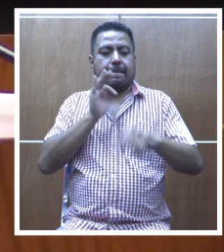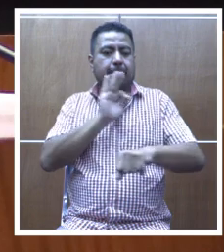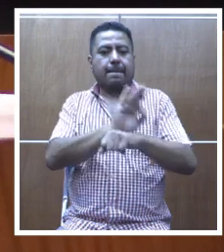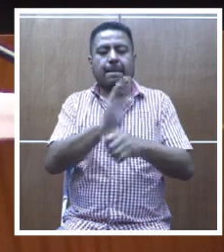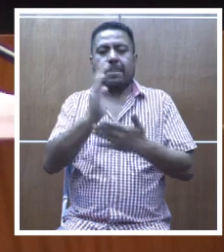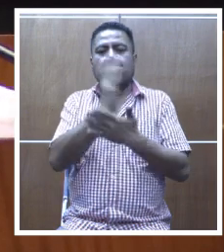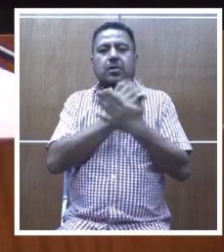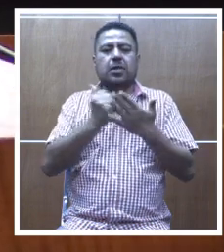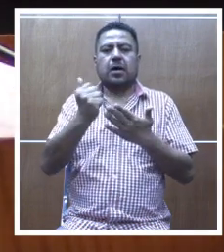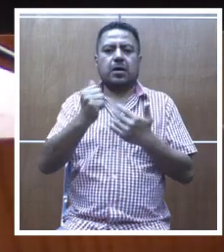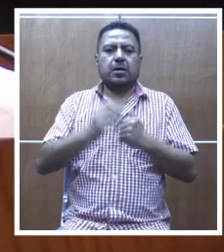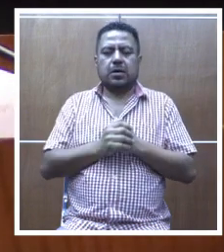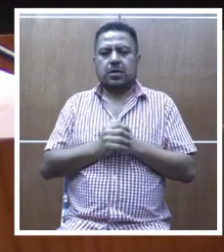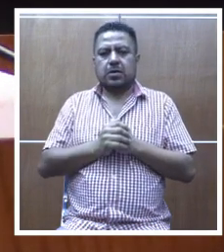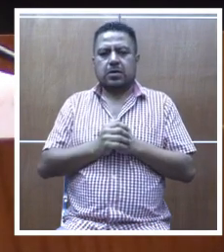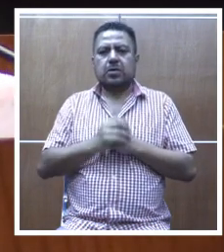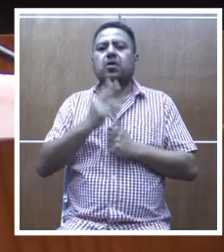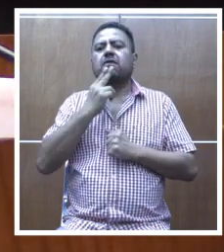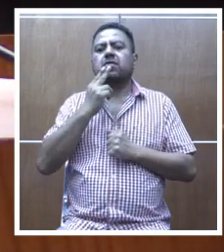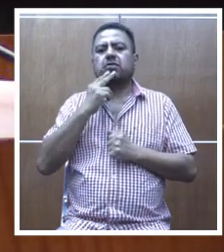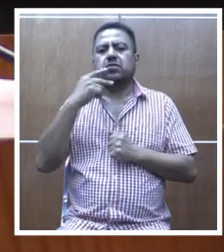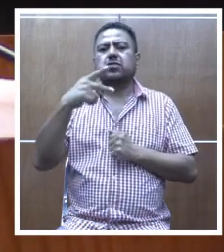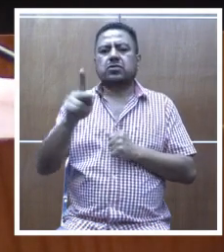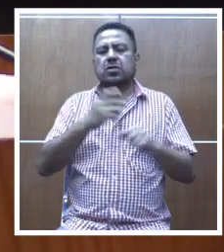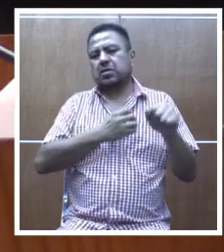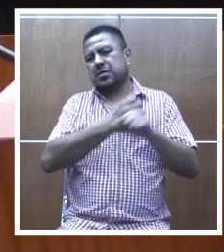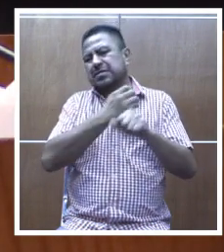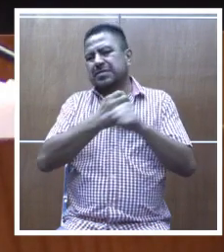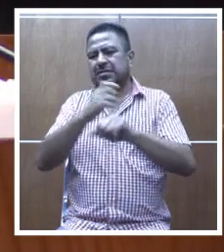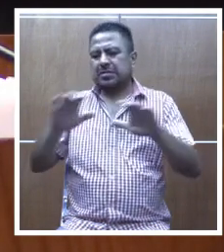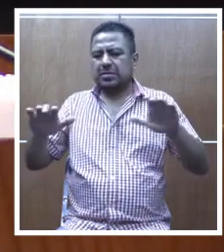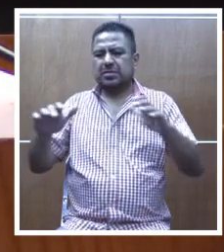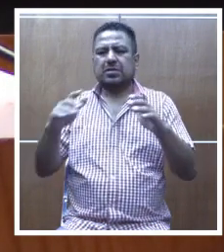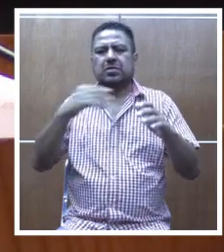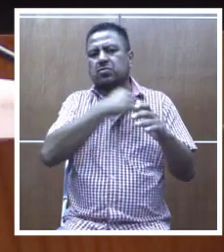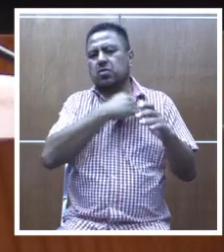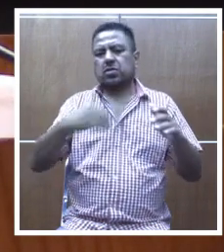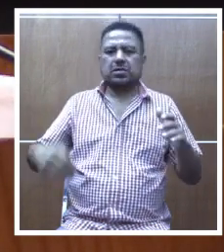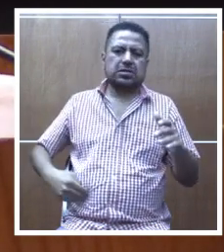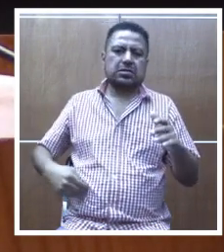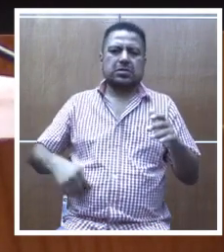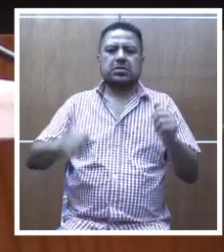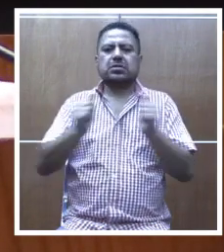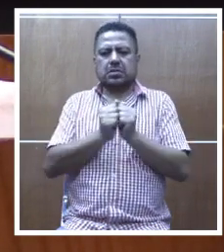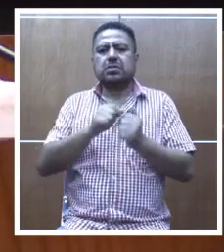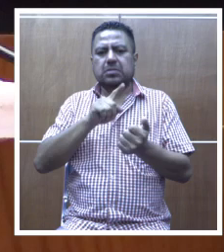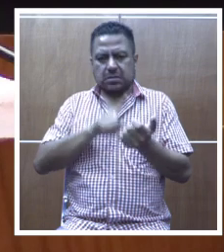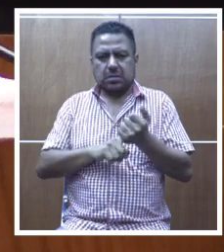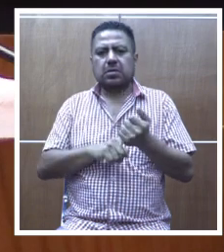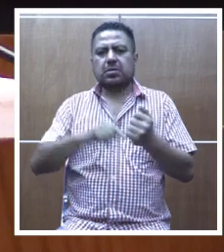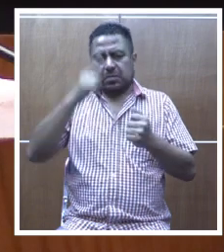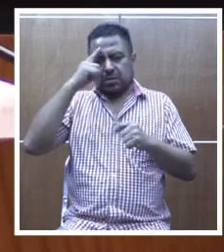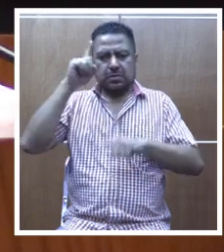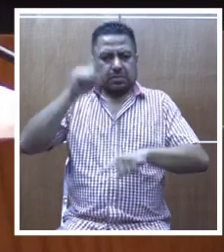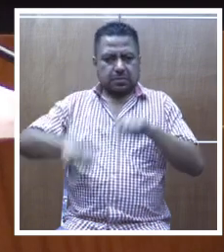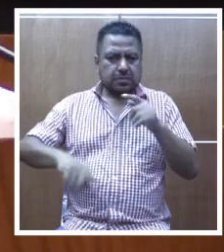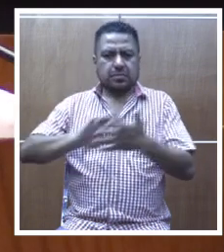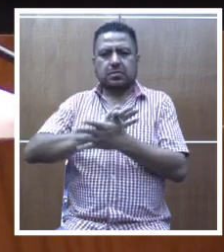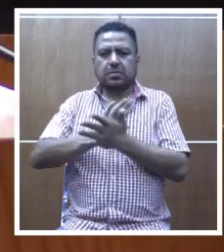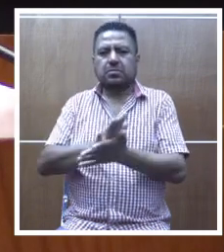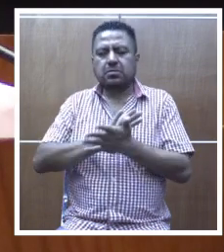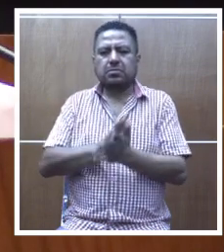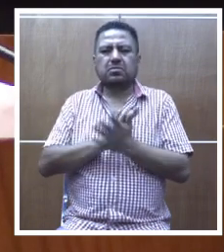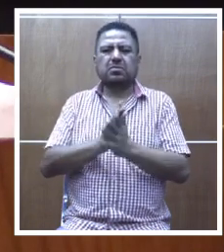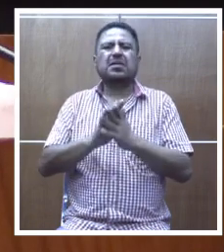en el apartado D de la fracción: las entidades federativas y los municipios adoptarán las medidas necesarias para eliminar la discriminación,